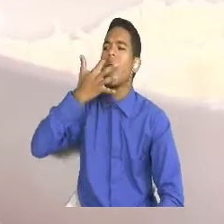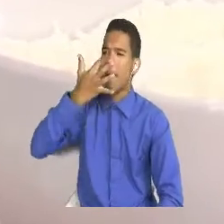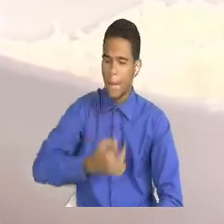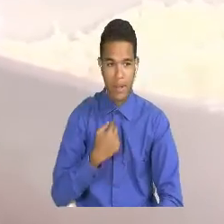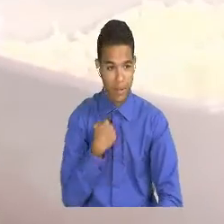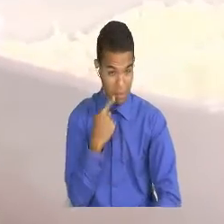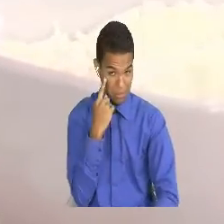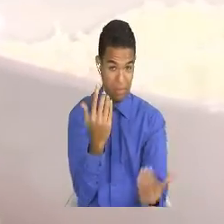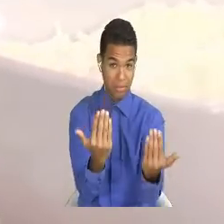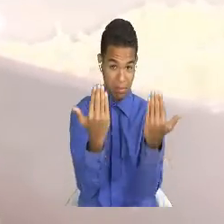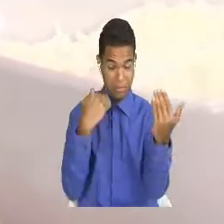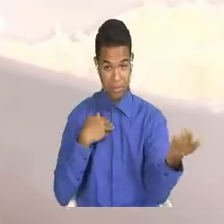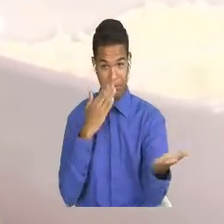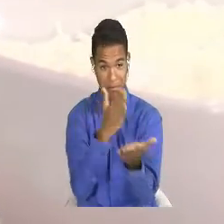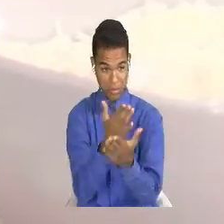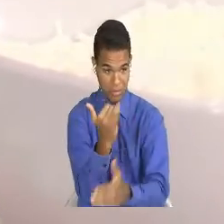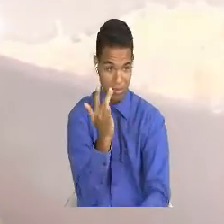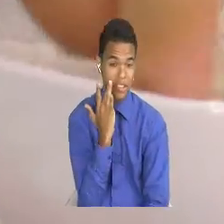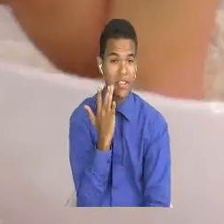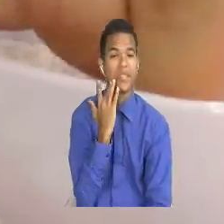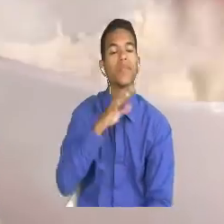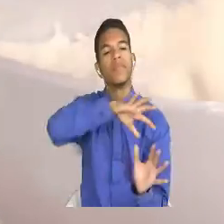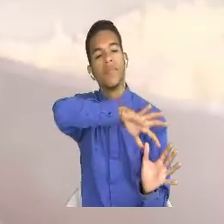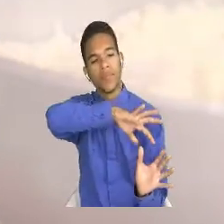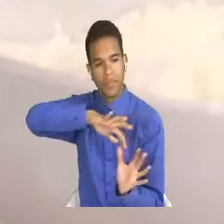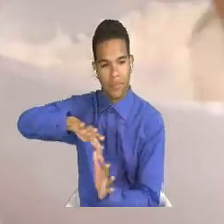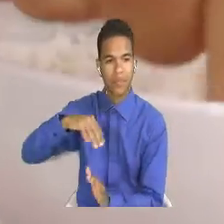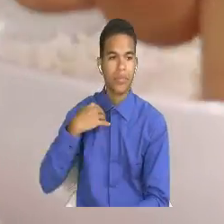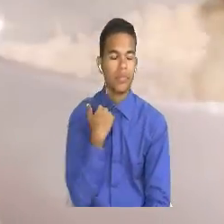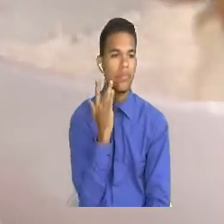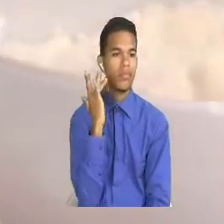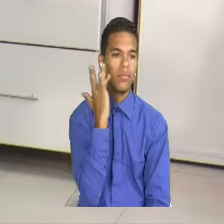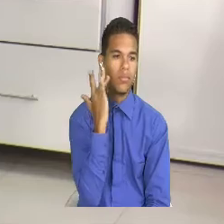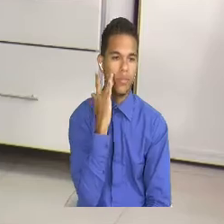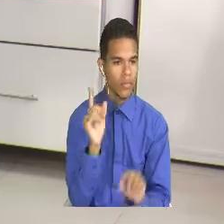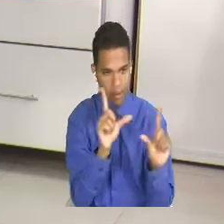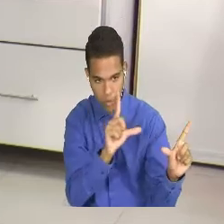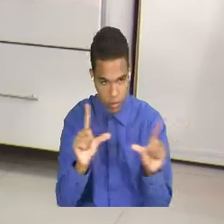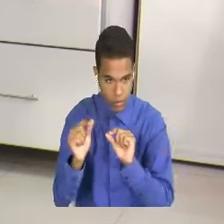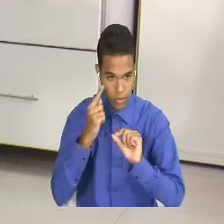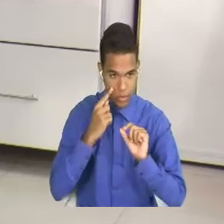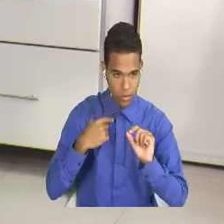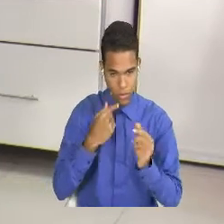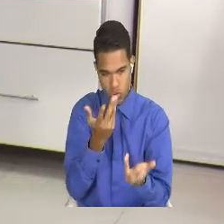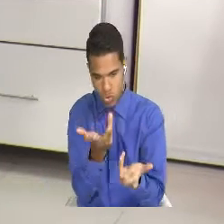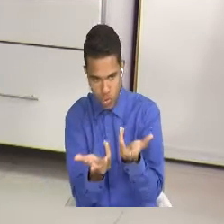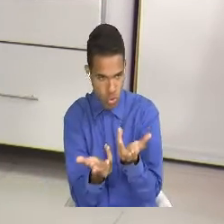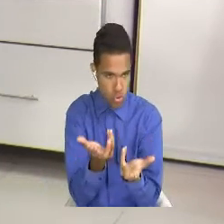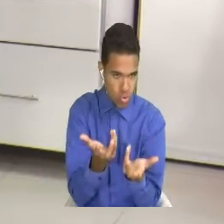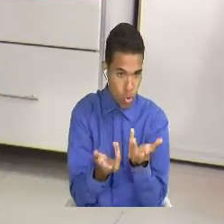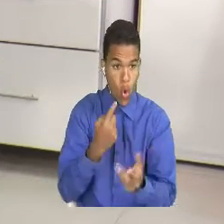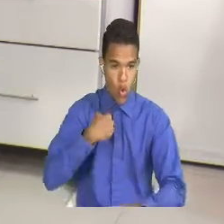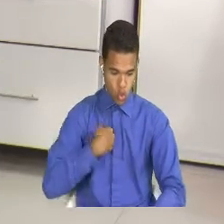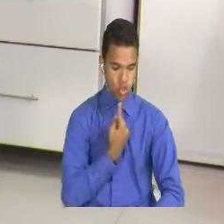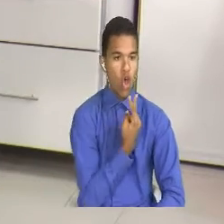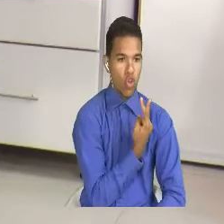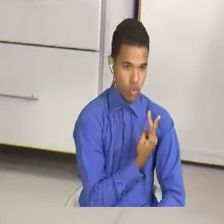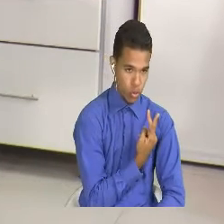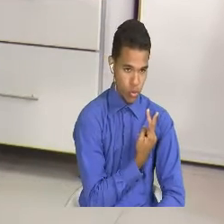ir. Bueno, listo, Roshi, ahora ahí sí. Ya está la mezcla. Entonces, vamos a pasar. Yo voy a hacer dos y tú continúas con los otros. Ok. A